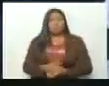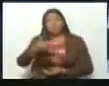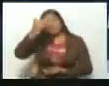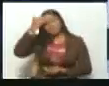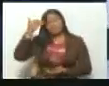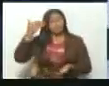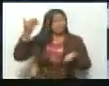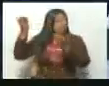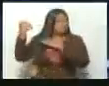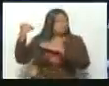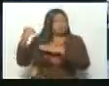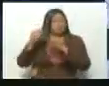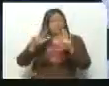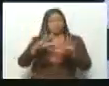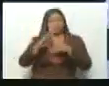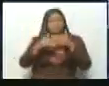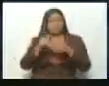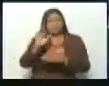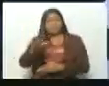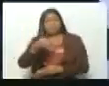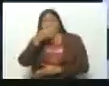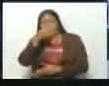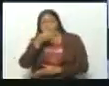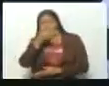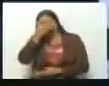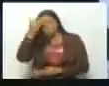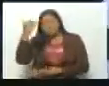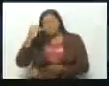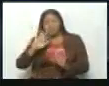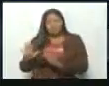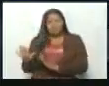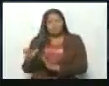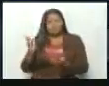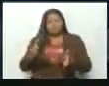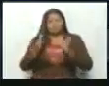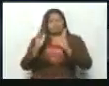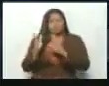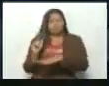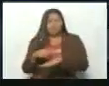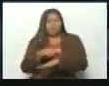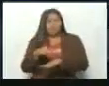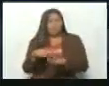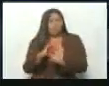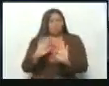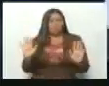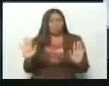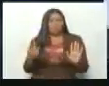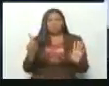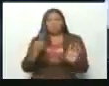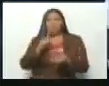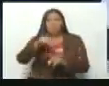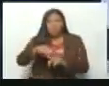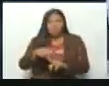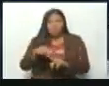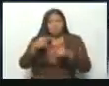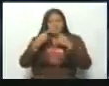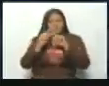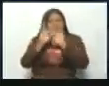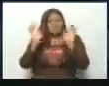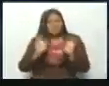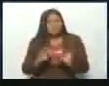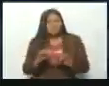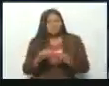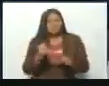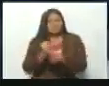de los esquemas de 8 a 5 de la tarde, olvidémonos de esa estructura burocrática. Hoy por hoy las estructuras son